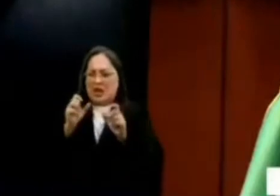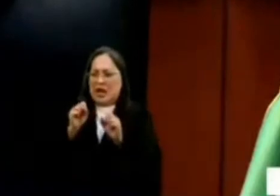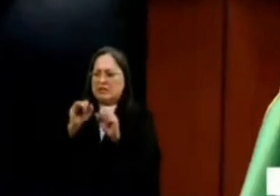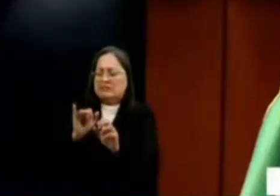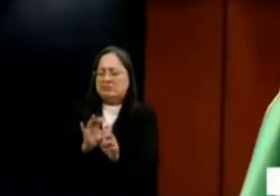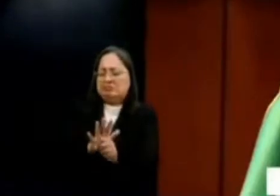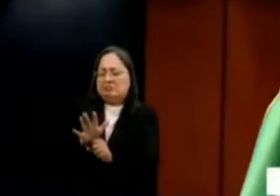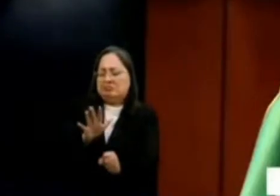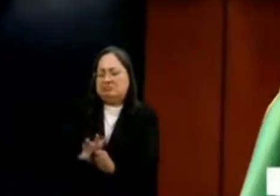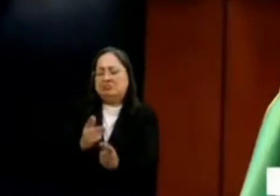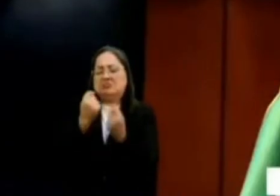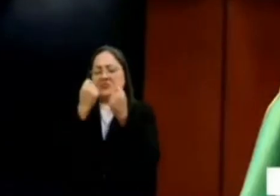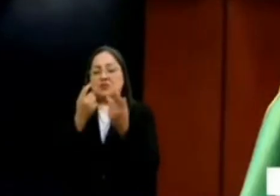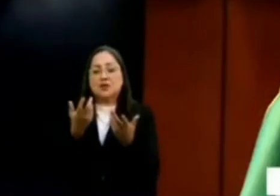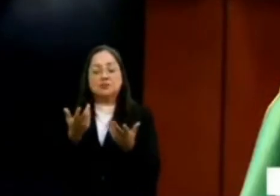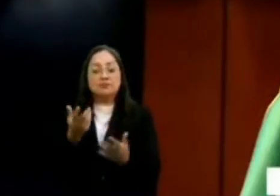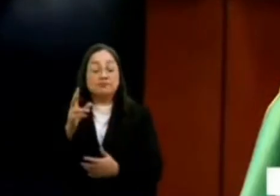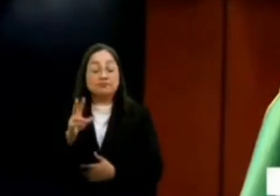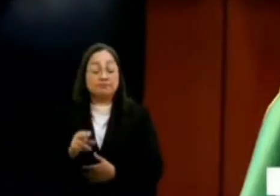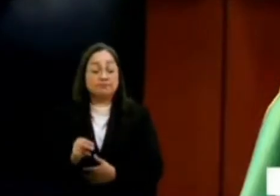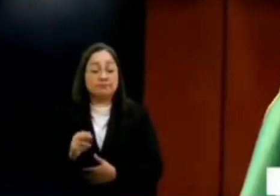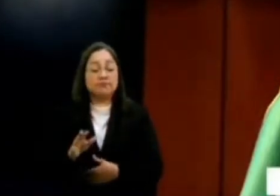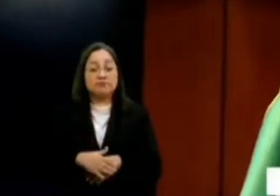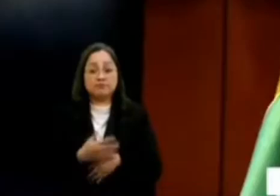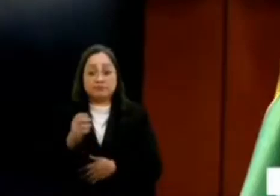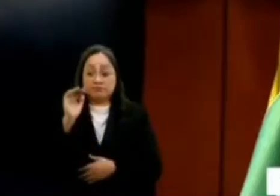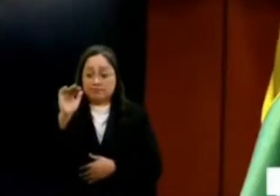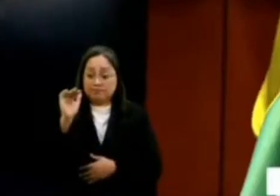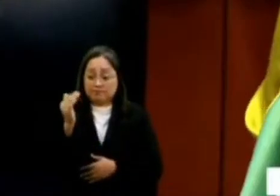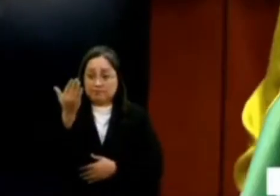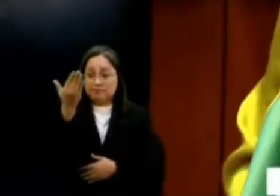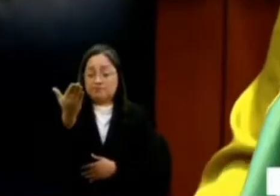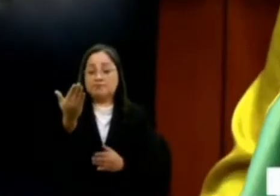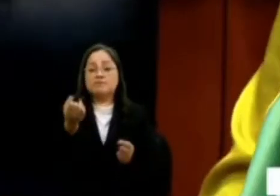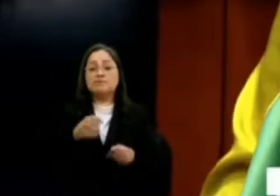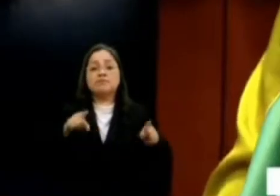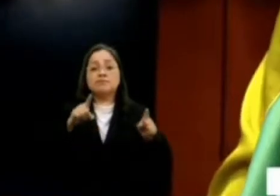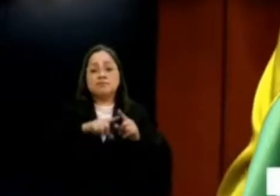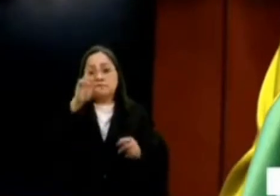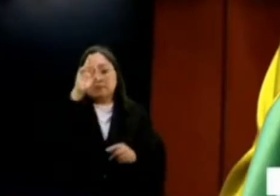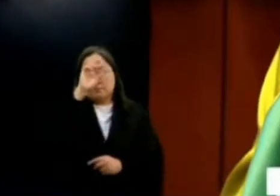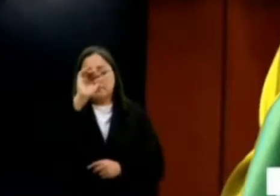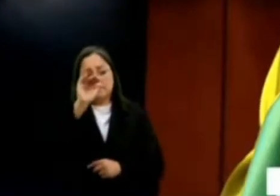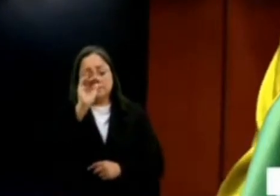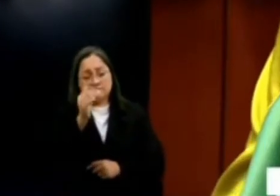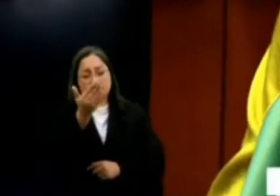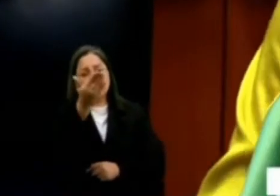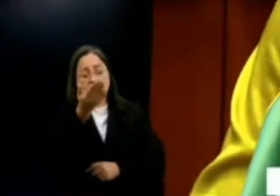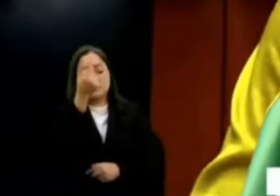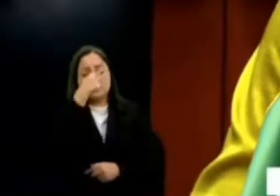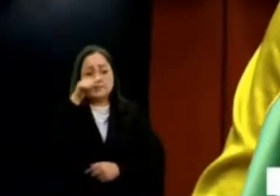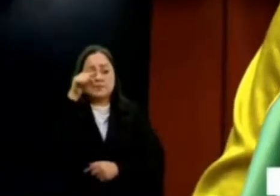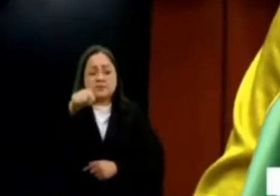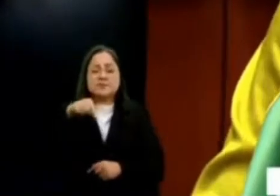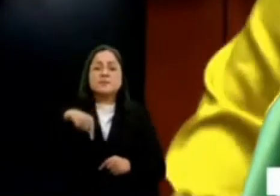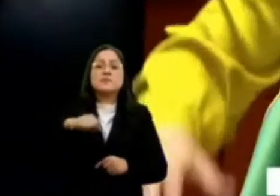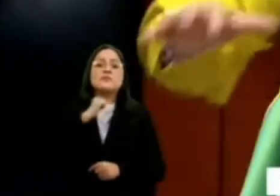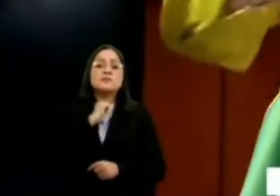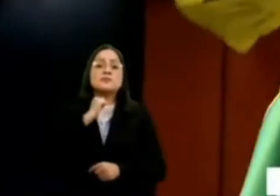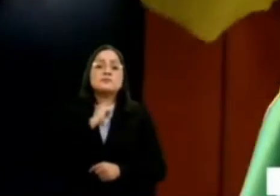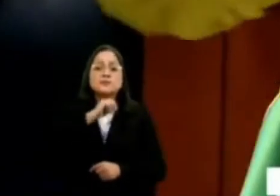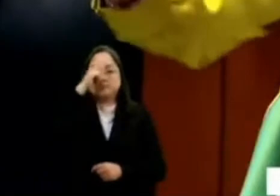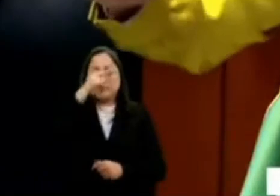este debate histórico en torno a lo que bien apuntas, la reforma o una de las reformas más importantes en